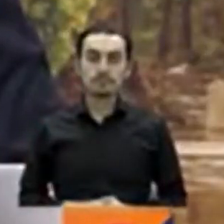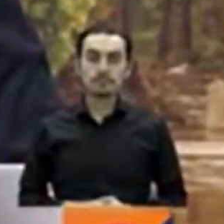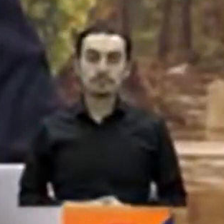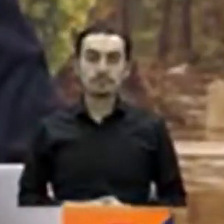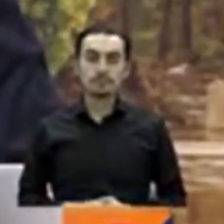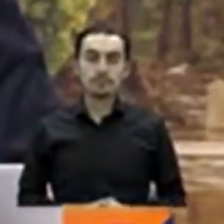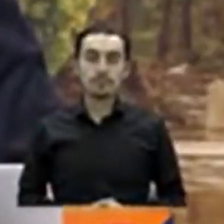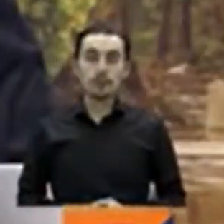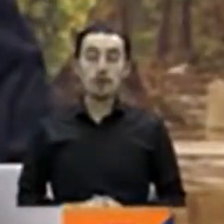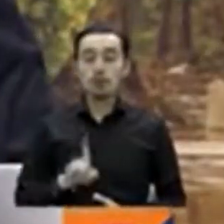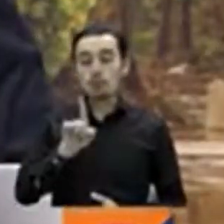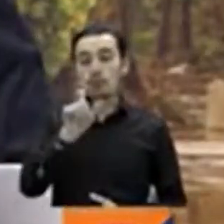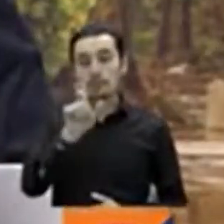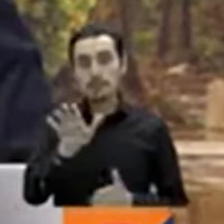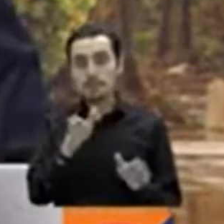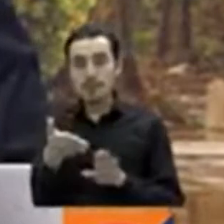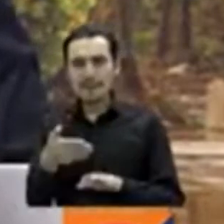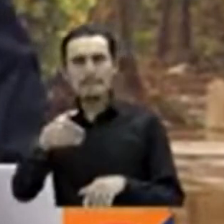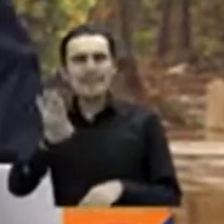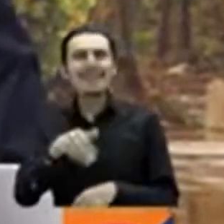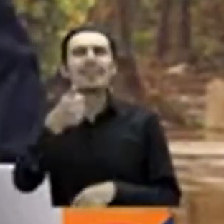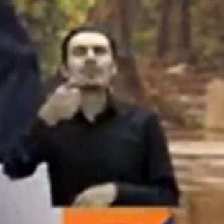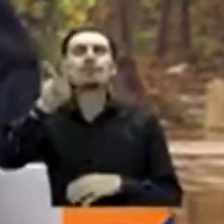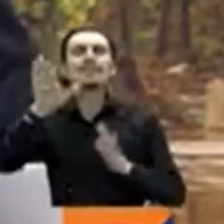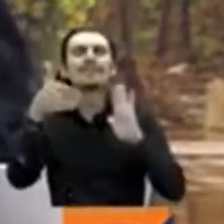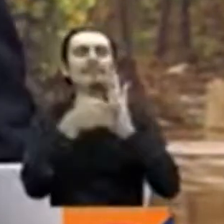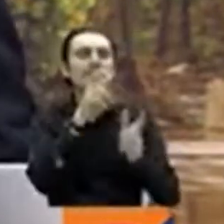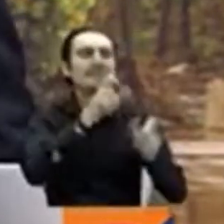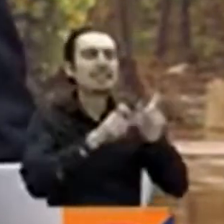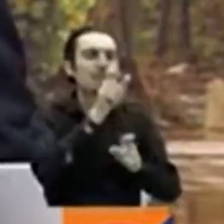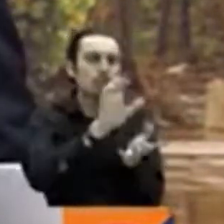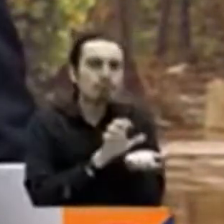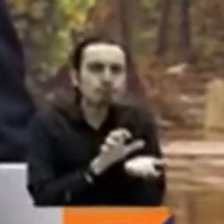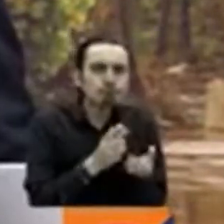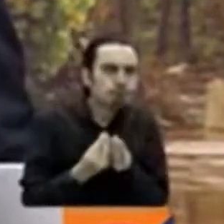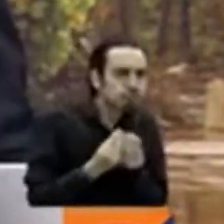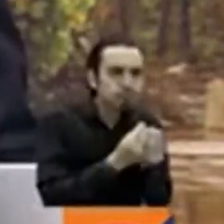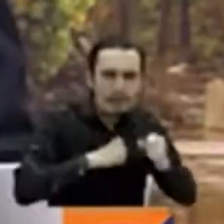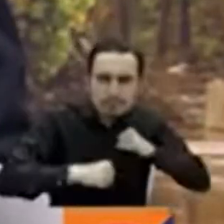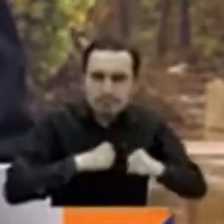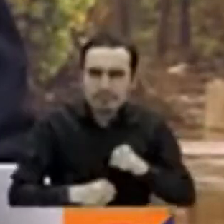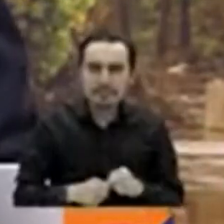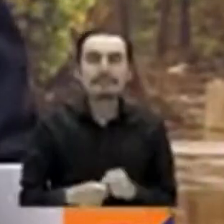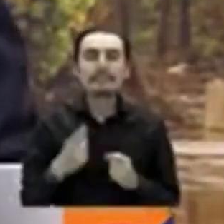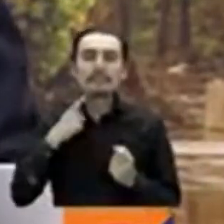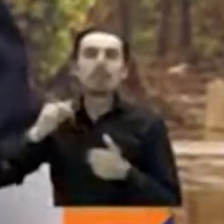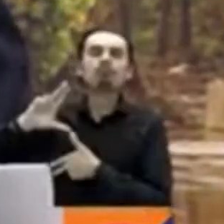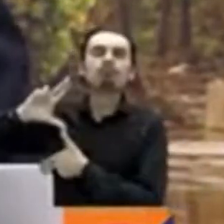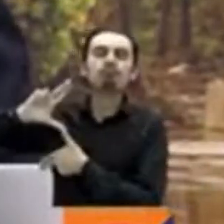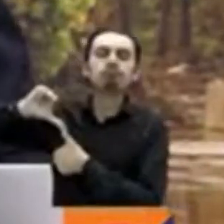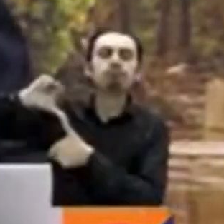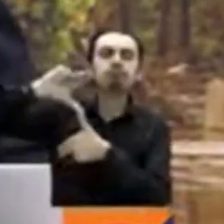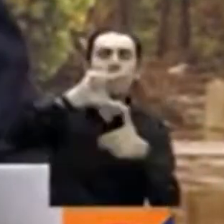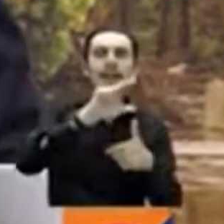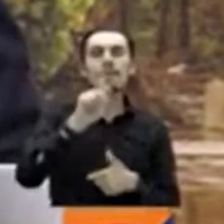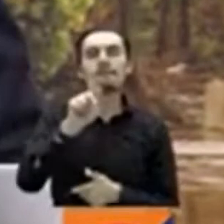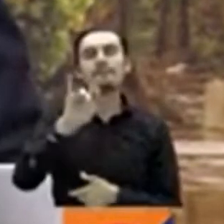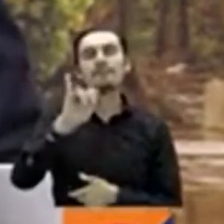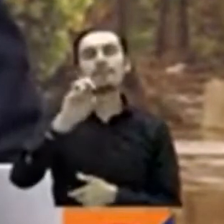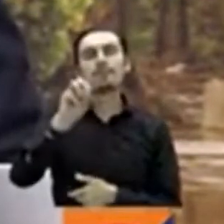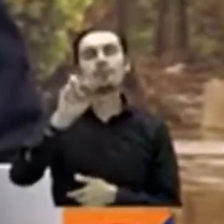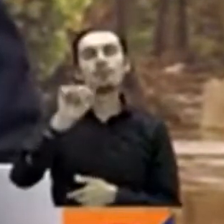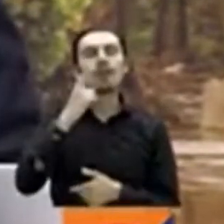Un muerto y más de 12.400 desplazados por inundaciones y daños en viviendas es el saldo del paso del huracán Fiona por